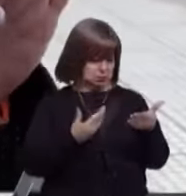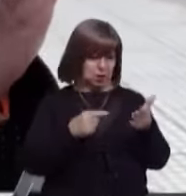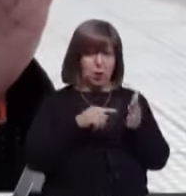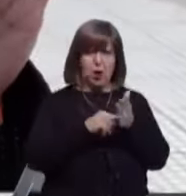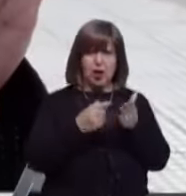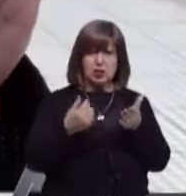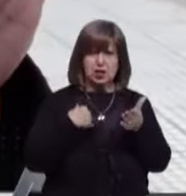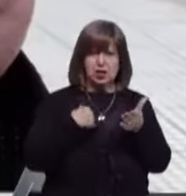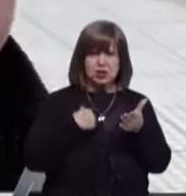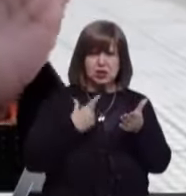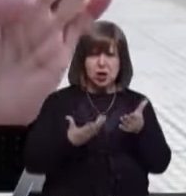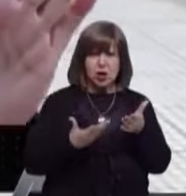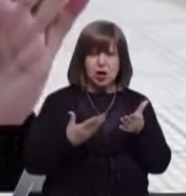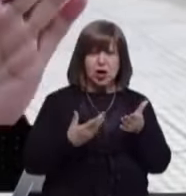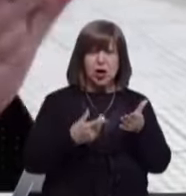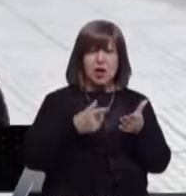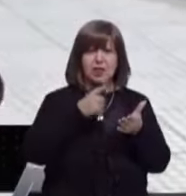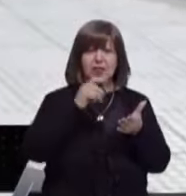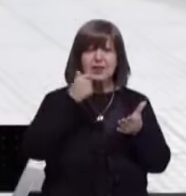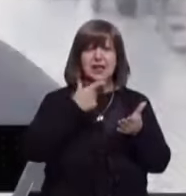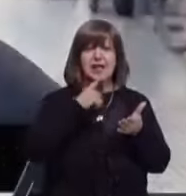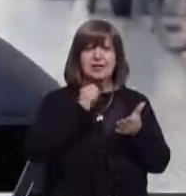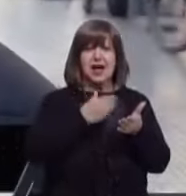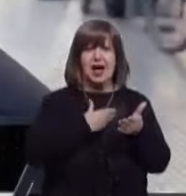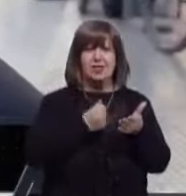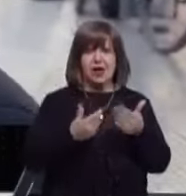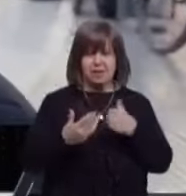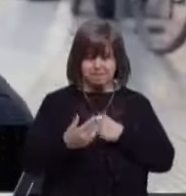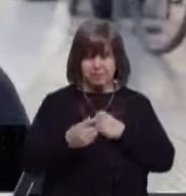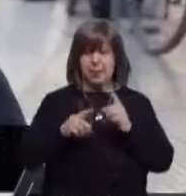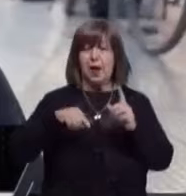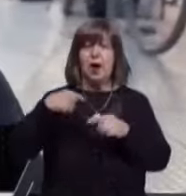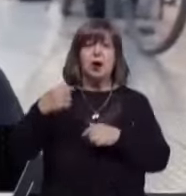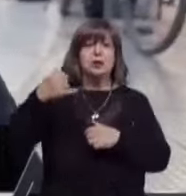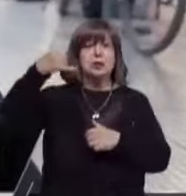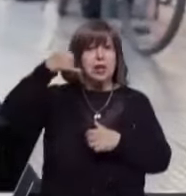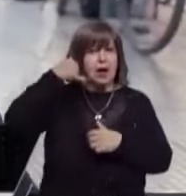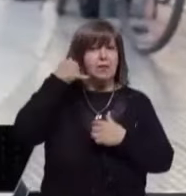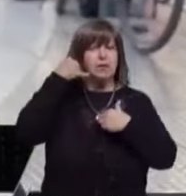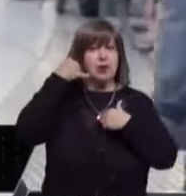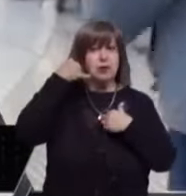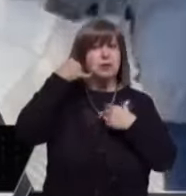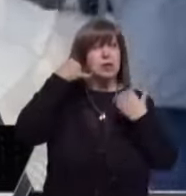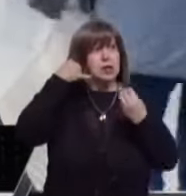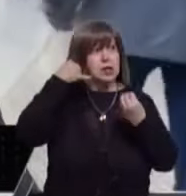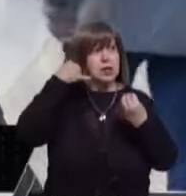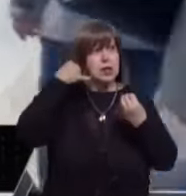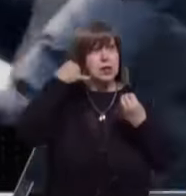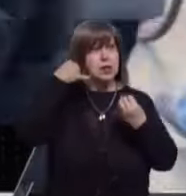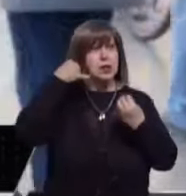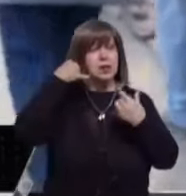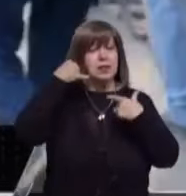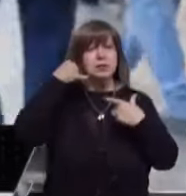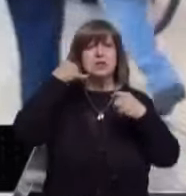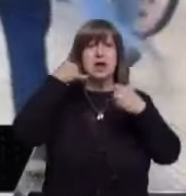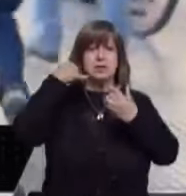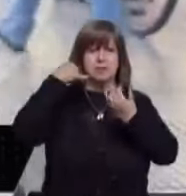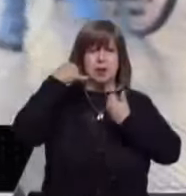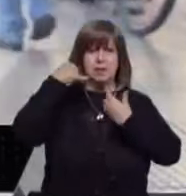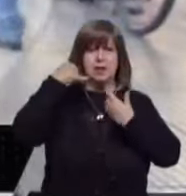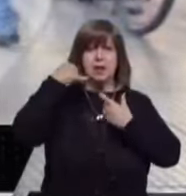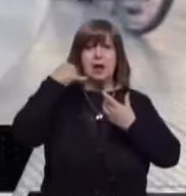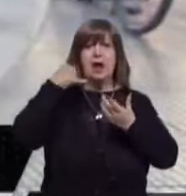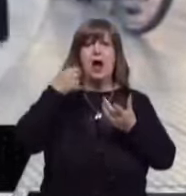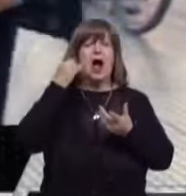ese, como es estafa, y no las atiendo. Me llamaron por teléfono diciéndome que tenía que hacer